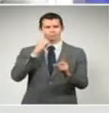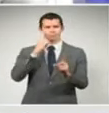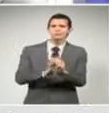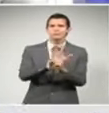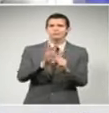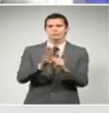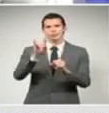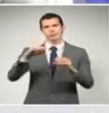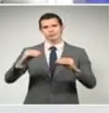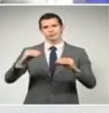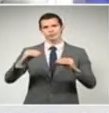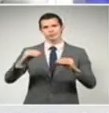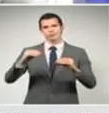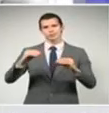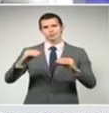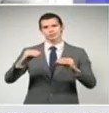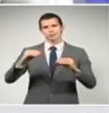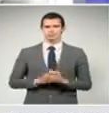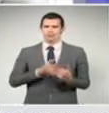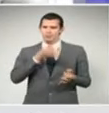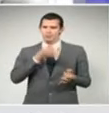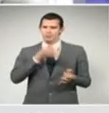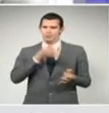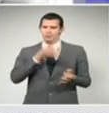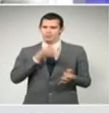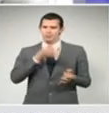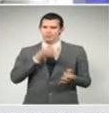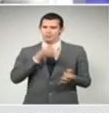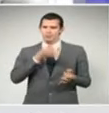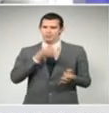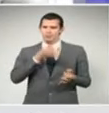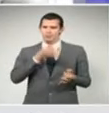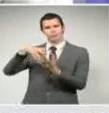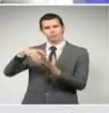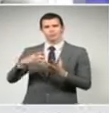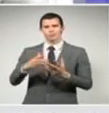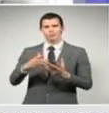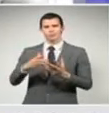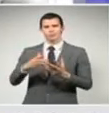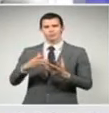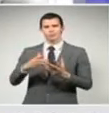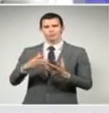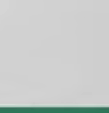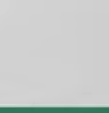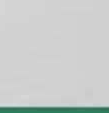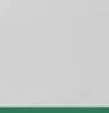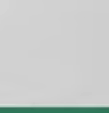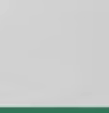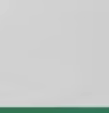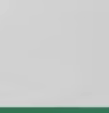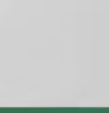conociendo otros datos sobre la situación epidemiológica en el país. Hasta entonces, muy buenos días.